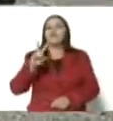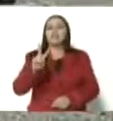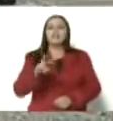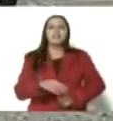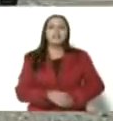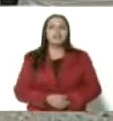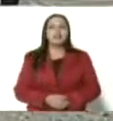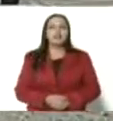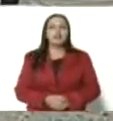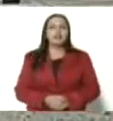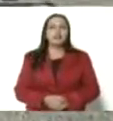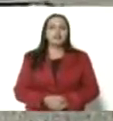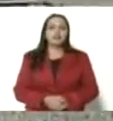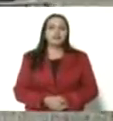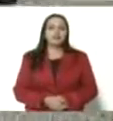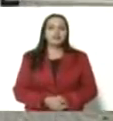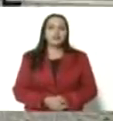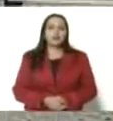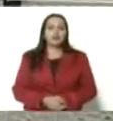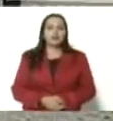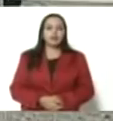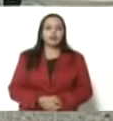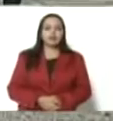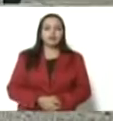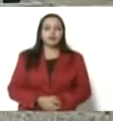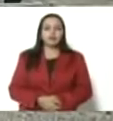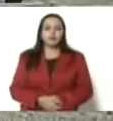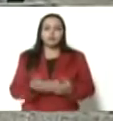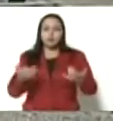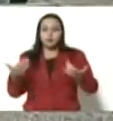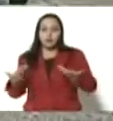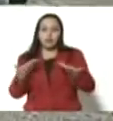personal del Ministerio del Poder para la Salud recibiendo